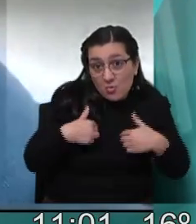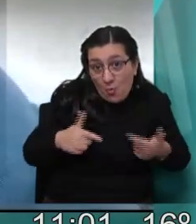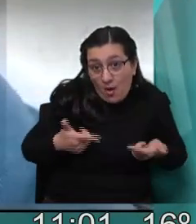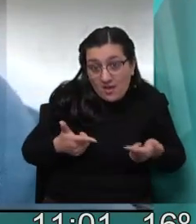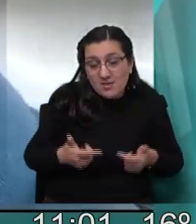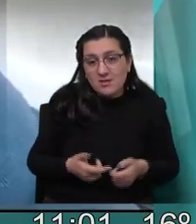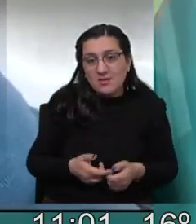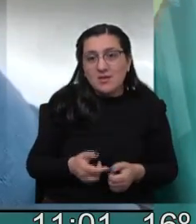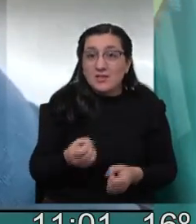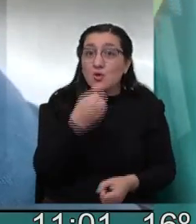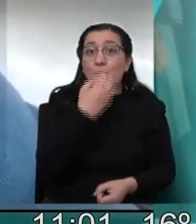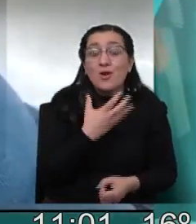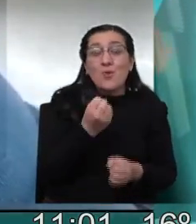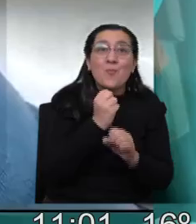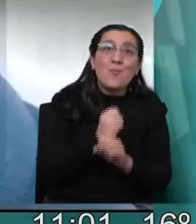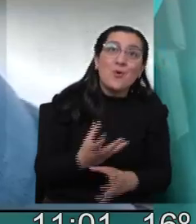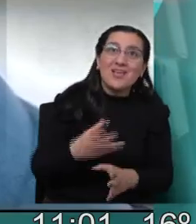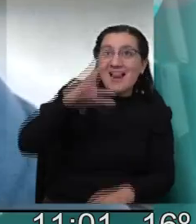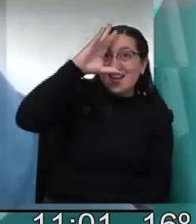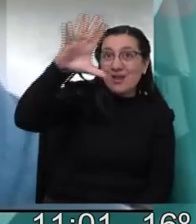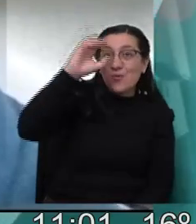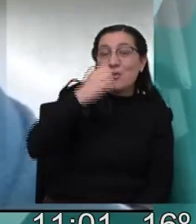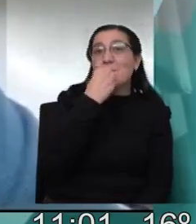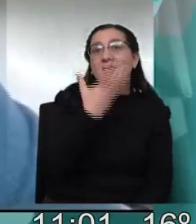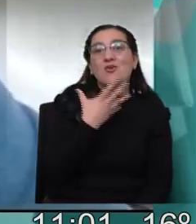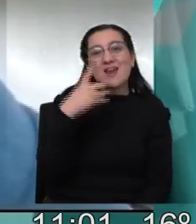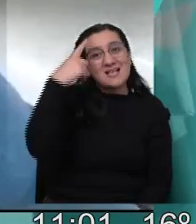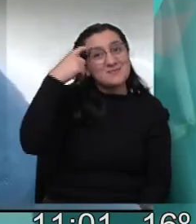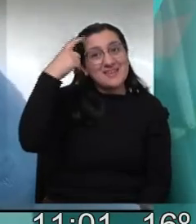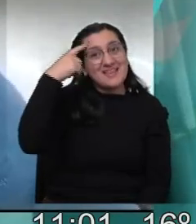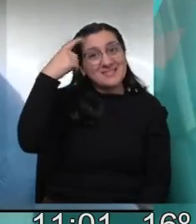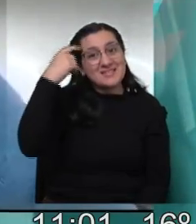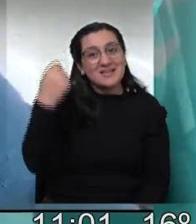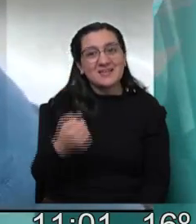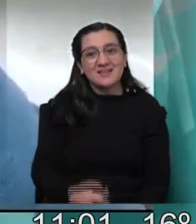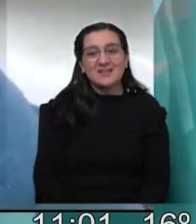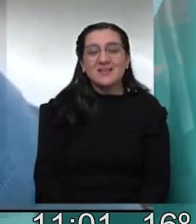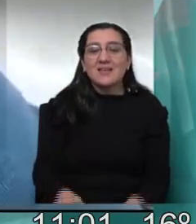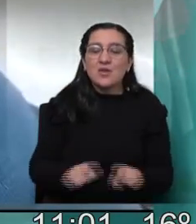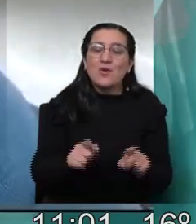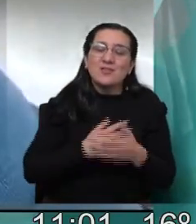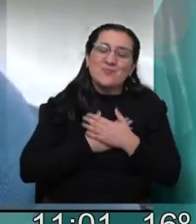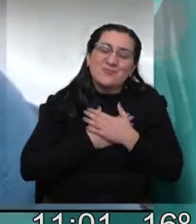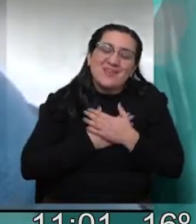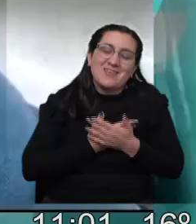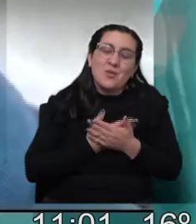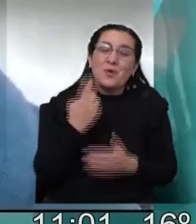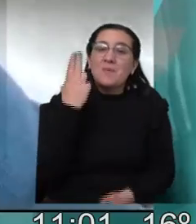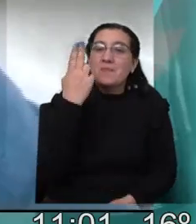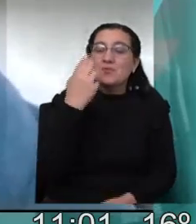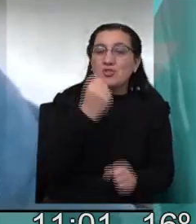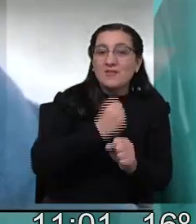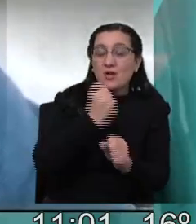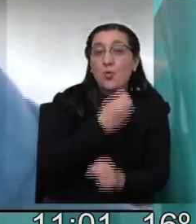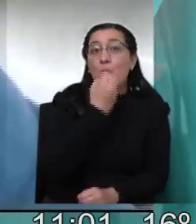es bueno porque seguramente el recuerdo mejora la experiencia. Le tengo igual mucho cariño porque me permitió trabajar con